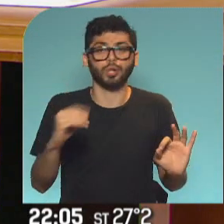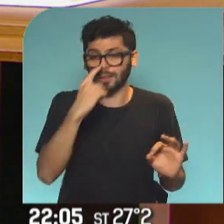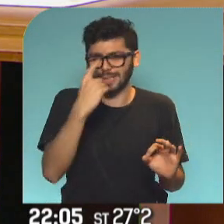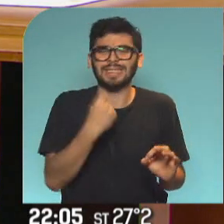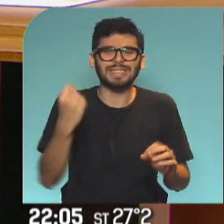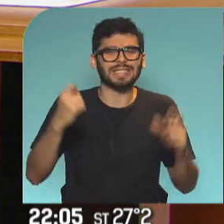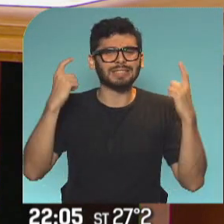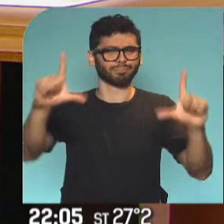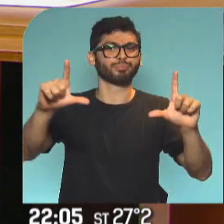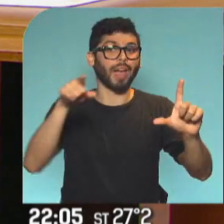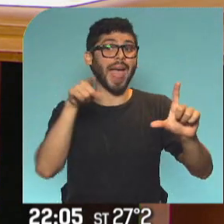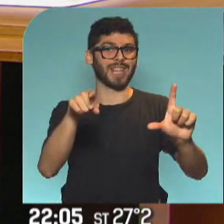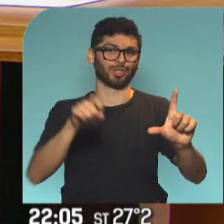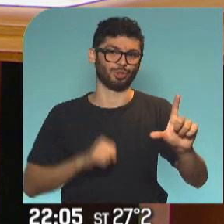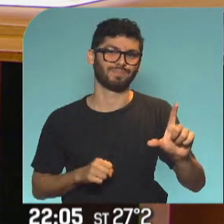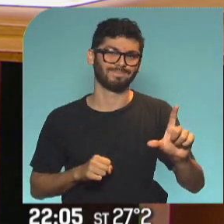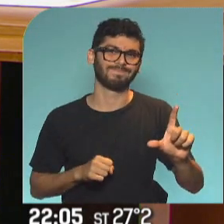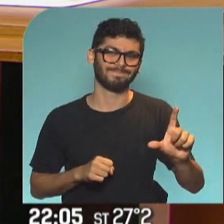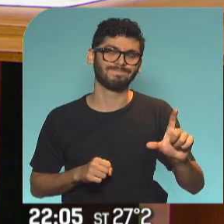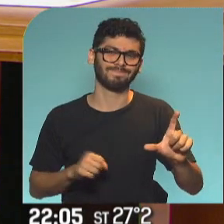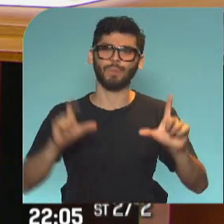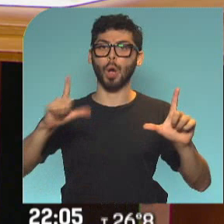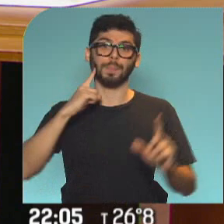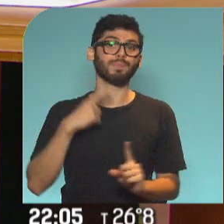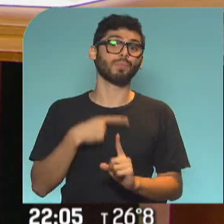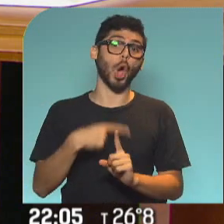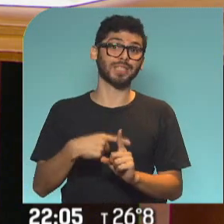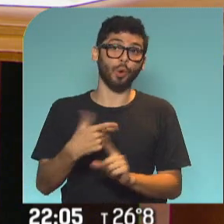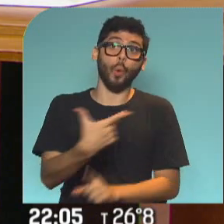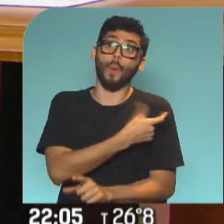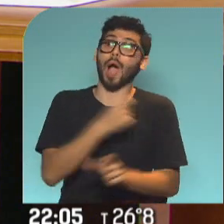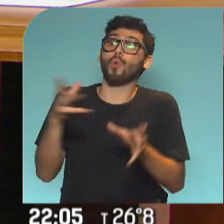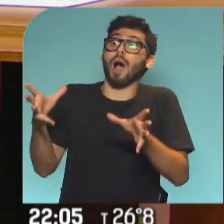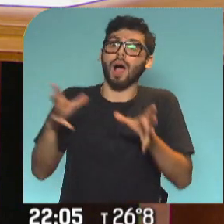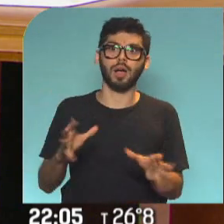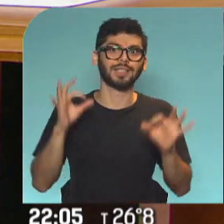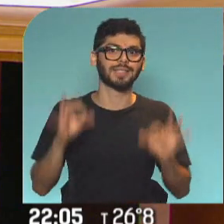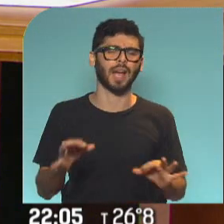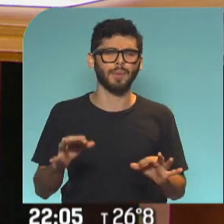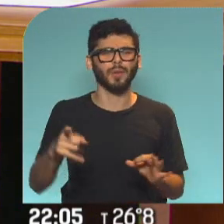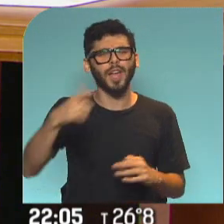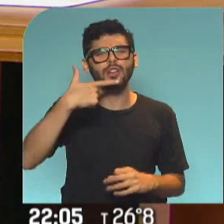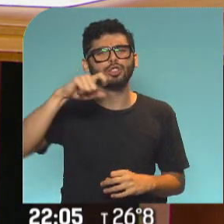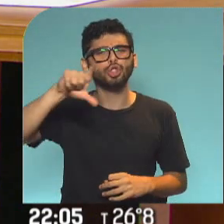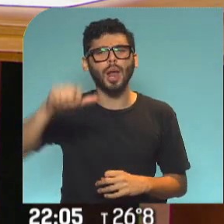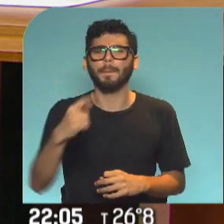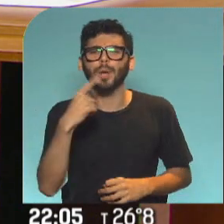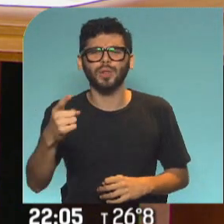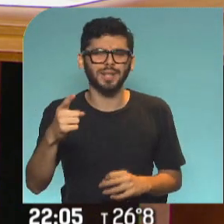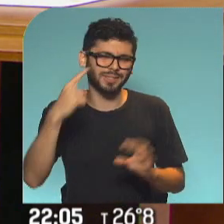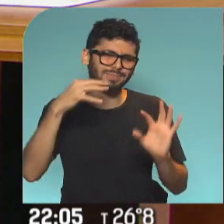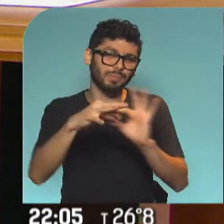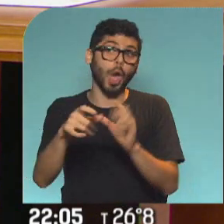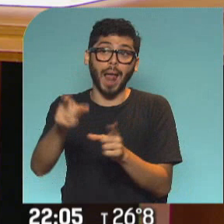poner en pantalla eso, que es en todo caso la imagen, una imagen optimista, ¿no? Vacunas que llegan. La primera pregunta que le hacía a Felipe Solá, entiendo que está relacionado con que él